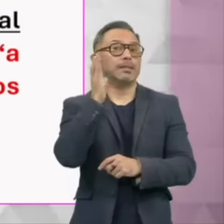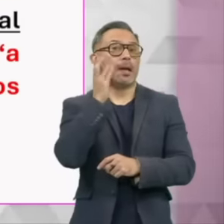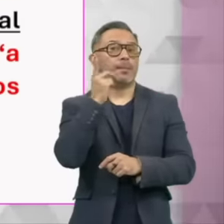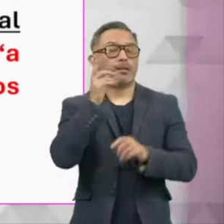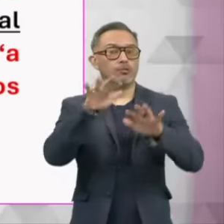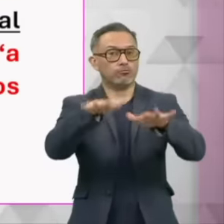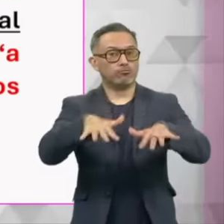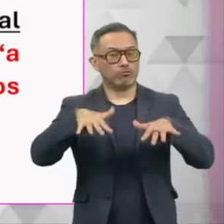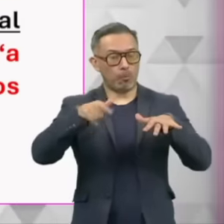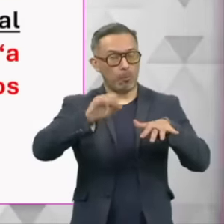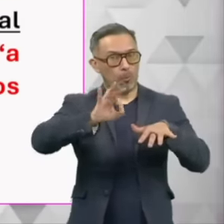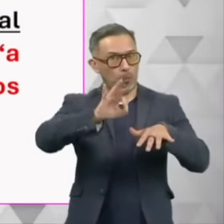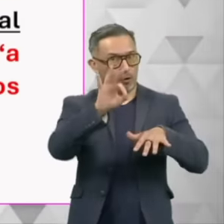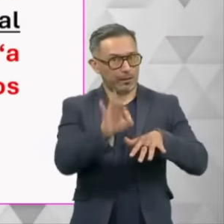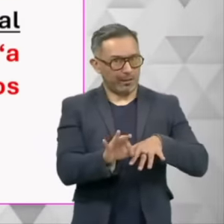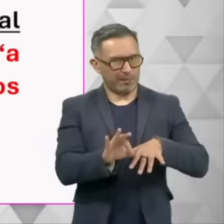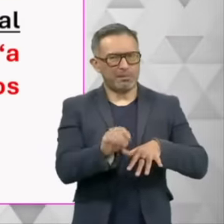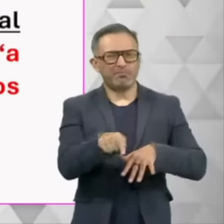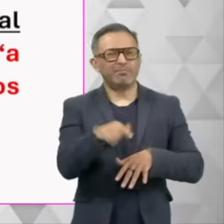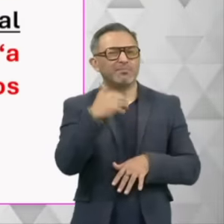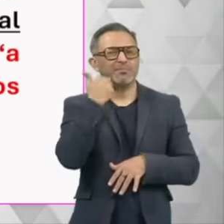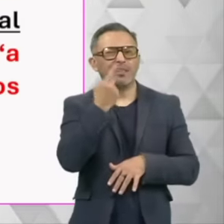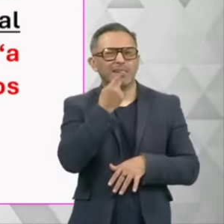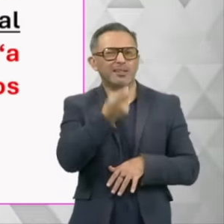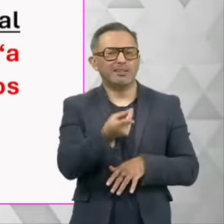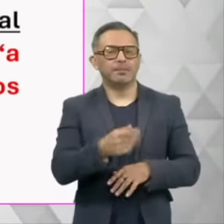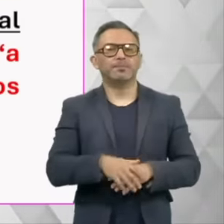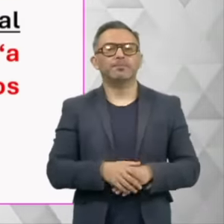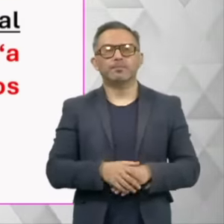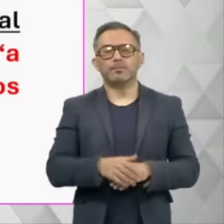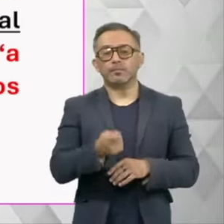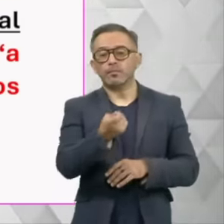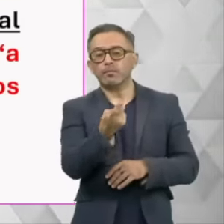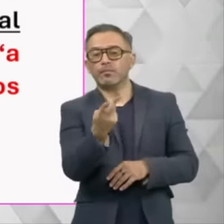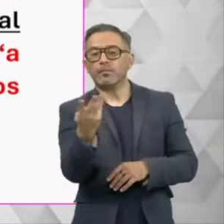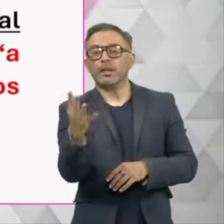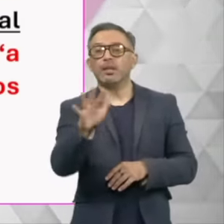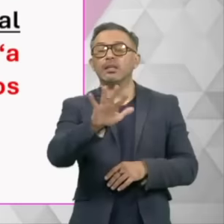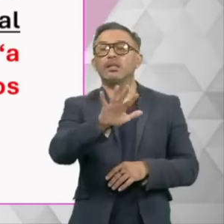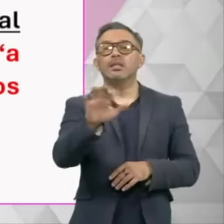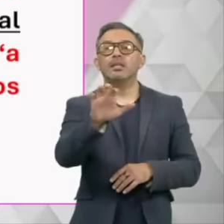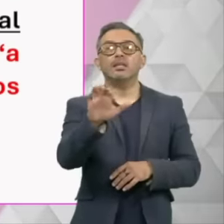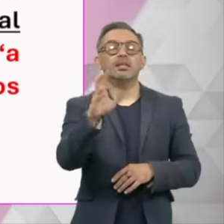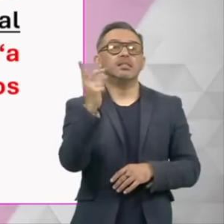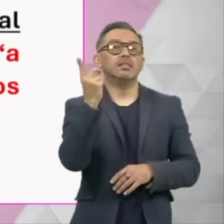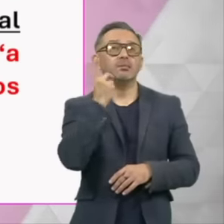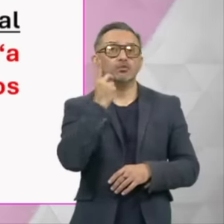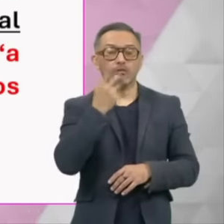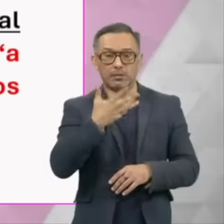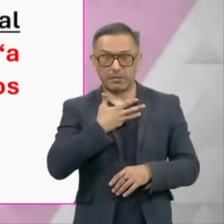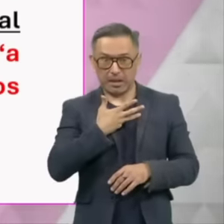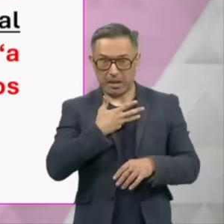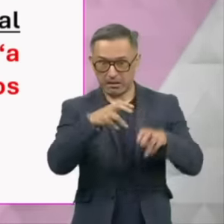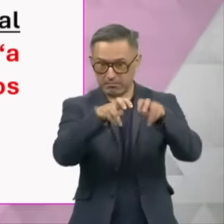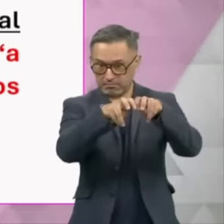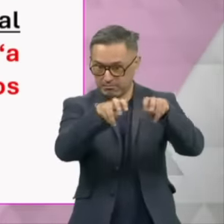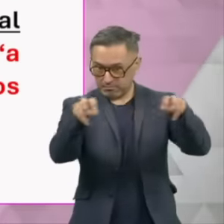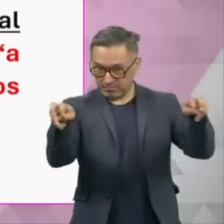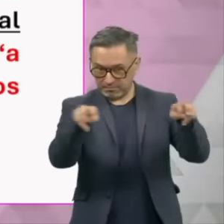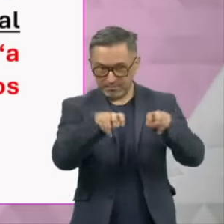es decir, una fracción de las 500 diputaciones disponibles que